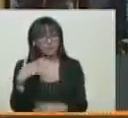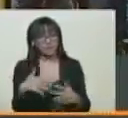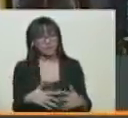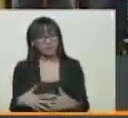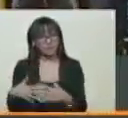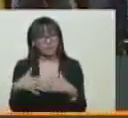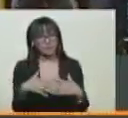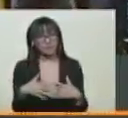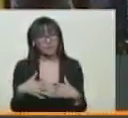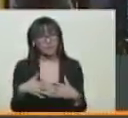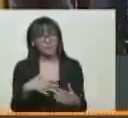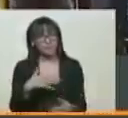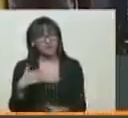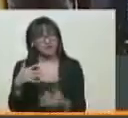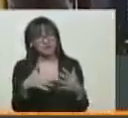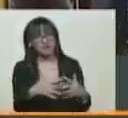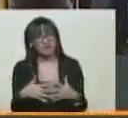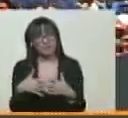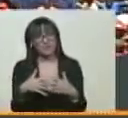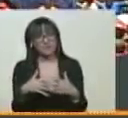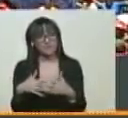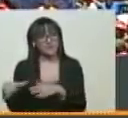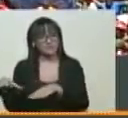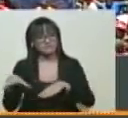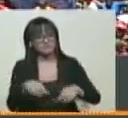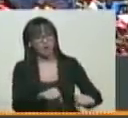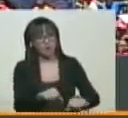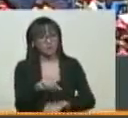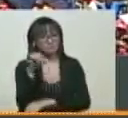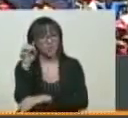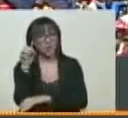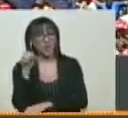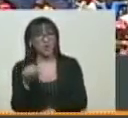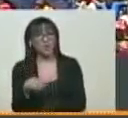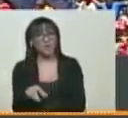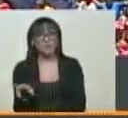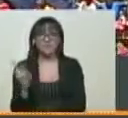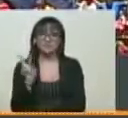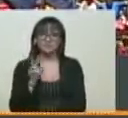¿Quieren ustedes que los gringos manden en Venezuela?